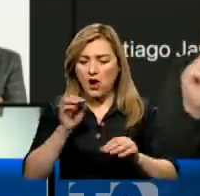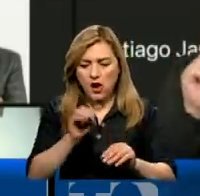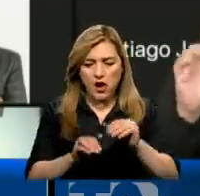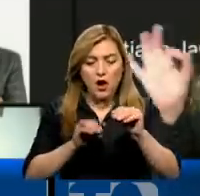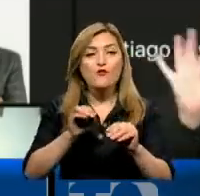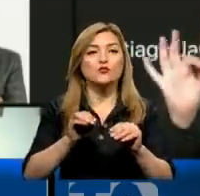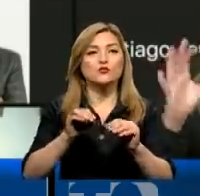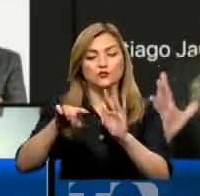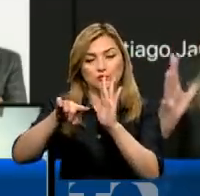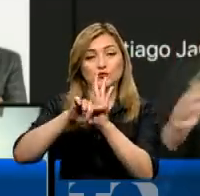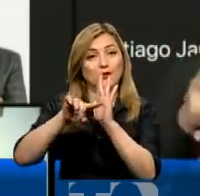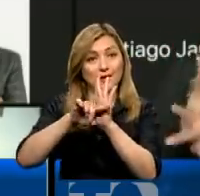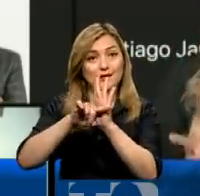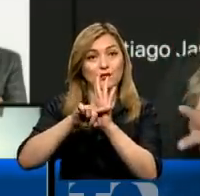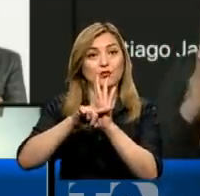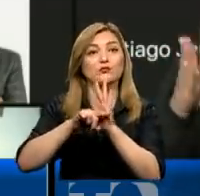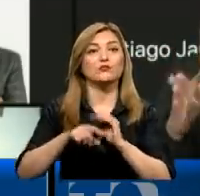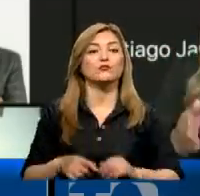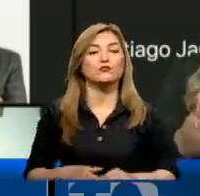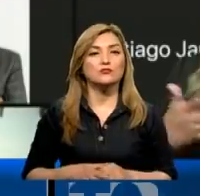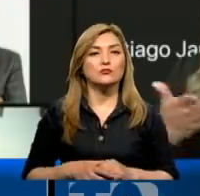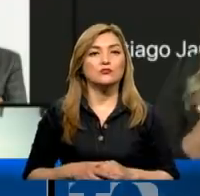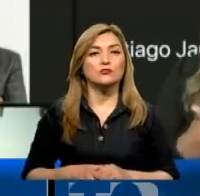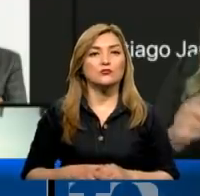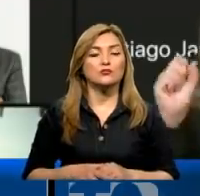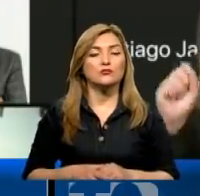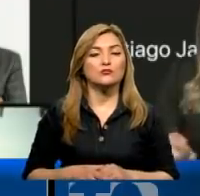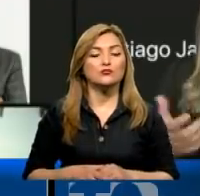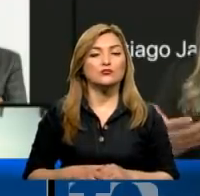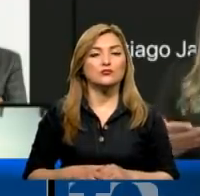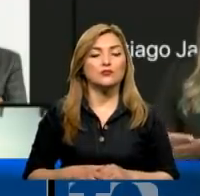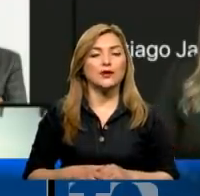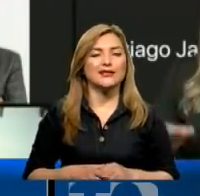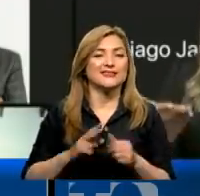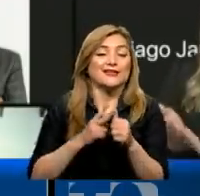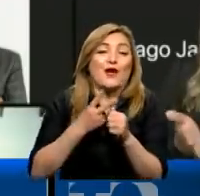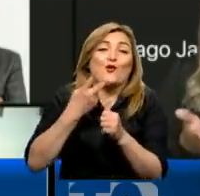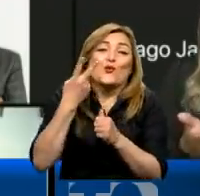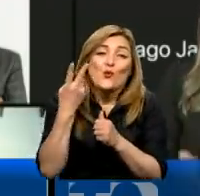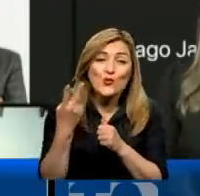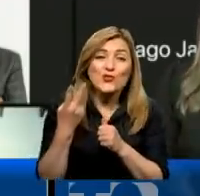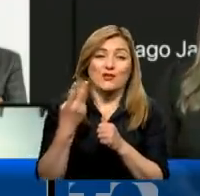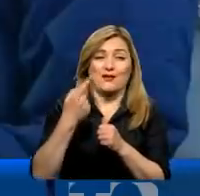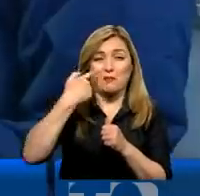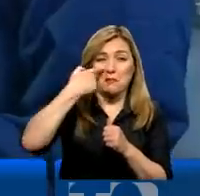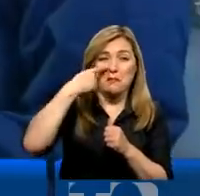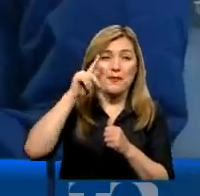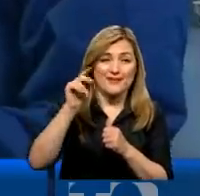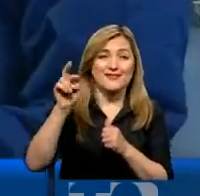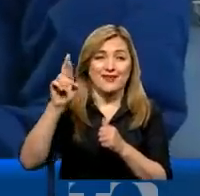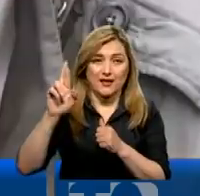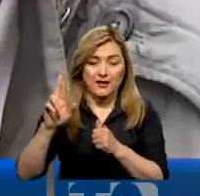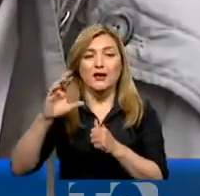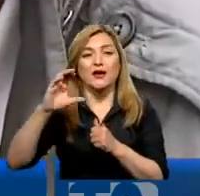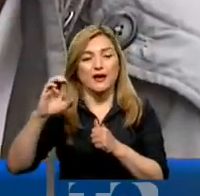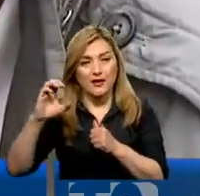si sale negativo, nosotros repetimos la prueba mediante una prueba PCR. Informaron